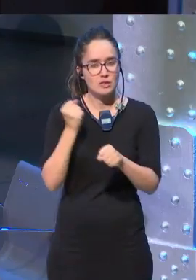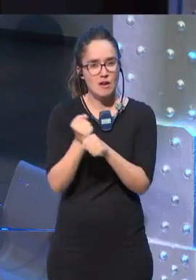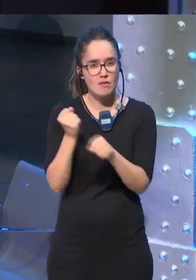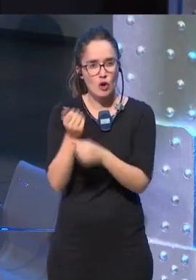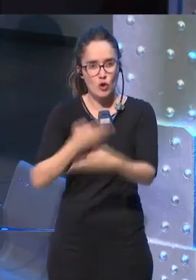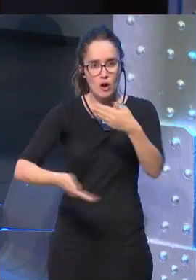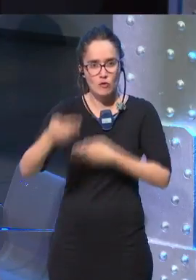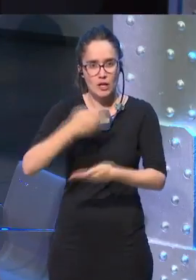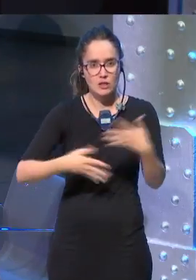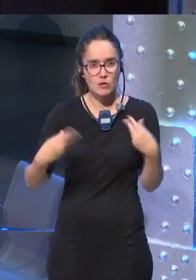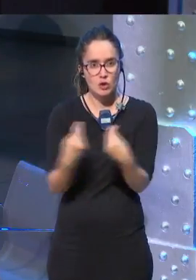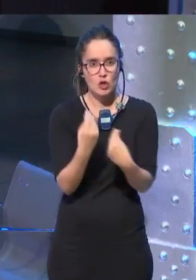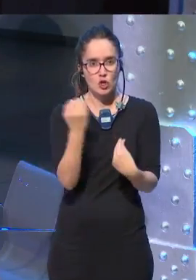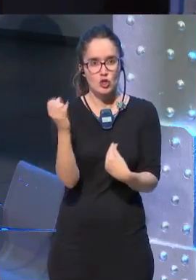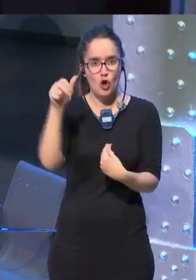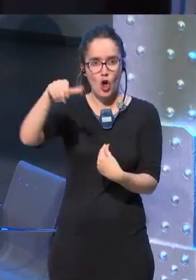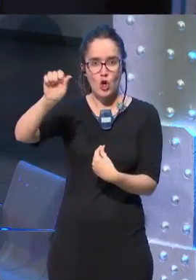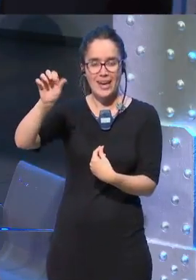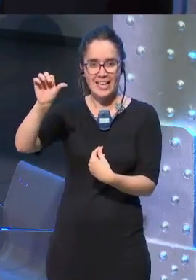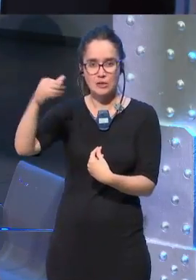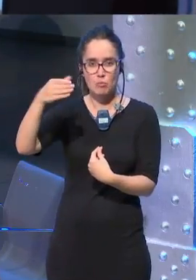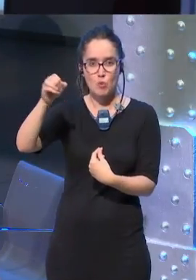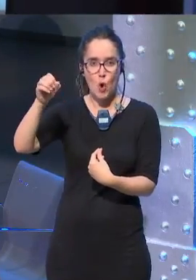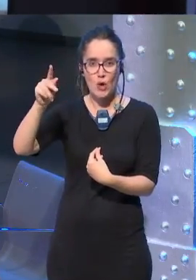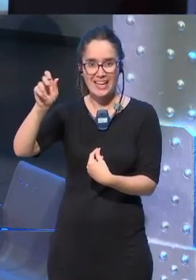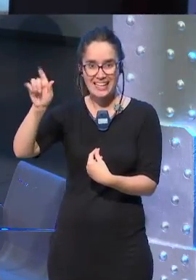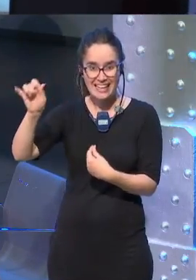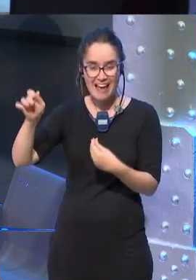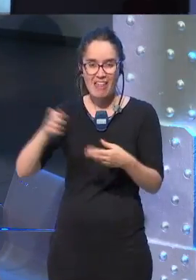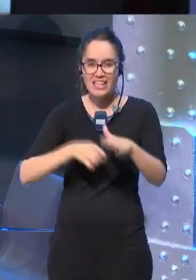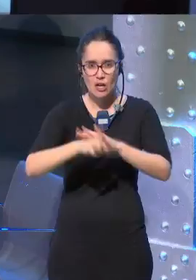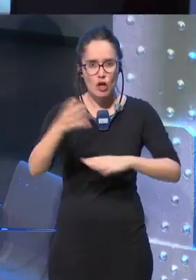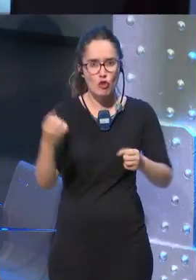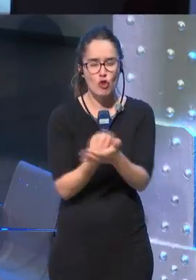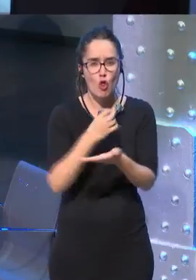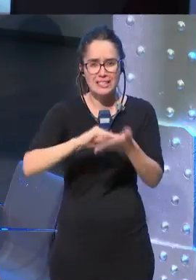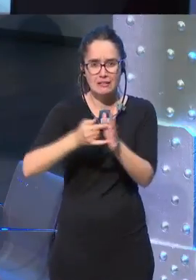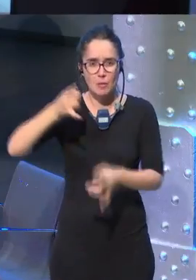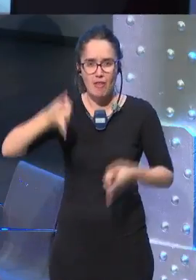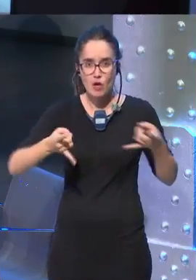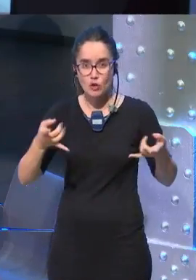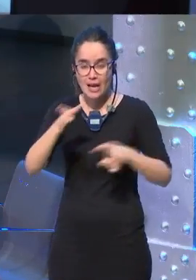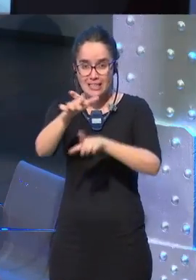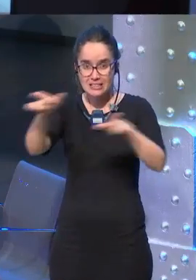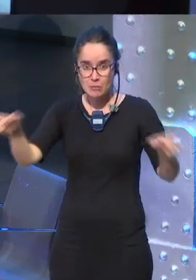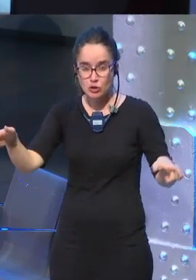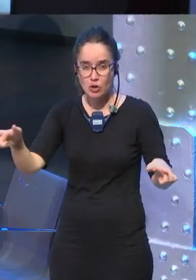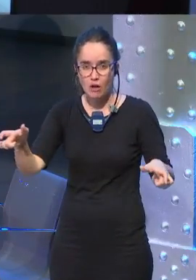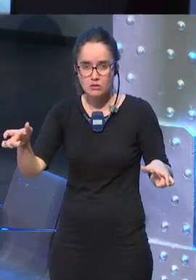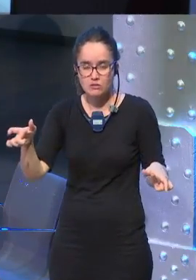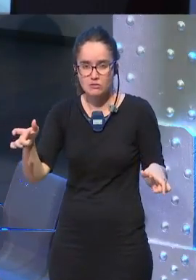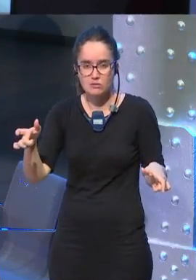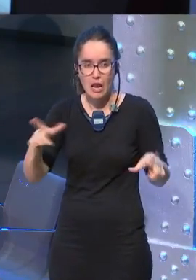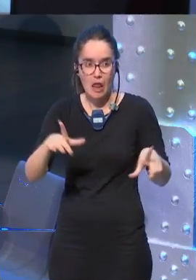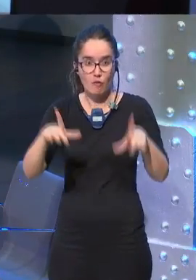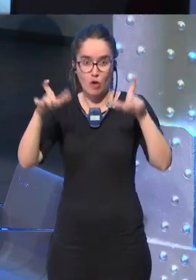trabajo colaborativo con Jonas Buckley, que ha desarrollado todo el sistema de robótica. Estas personas no salen desgraciadamente